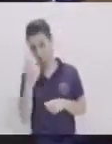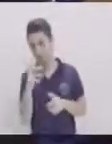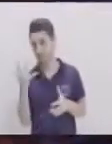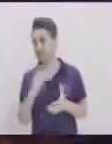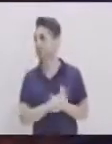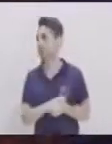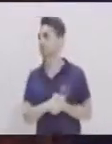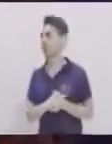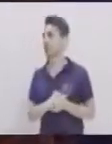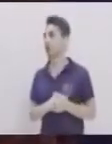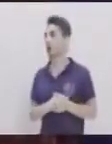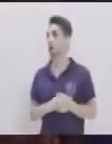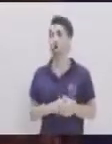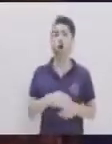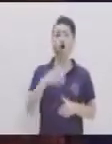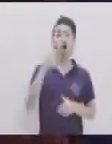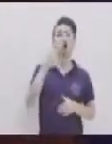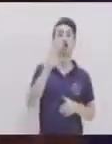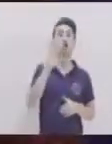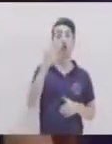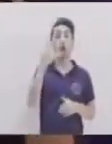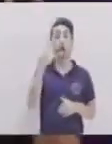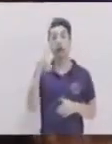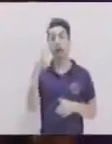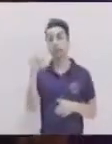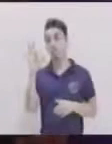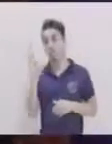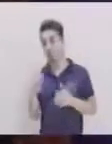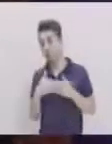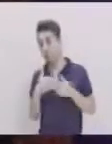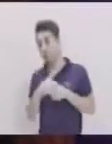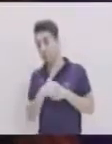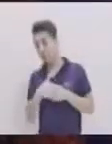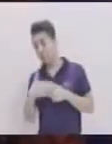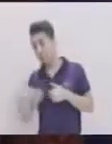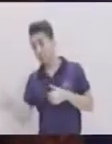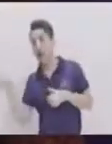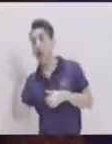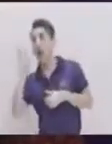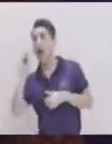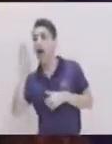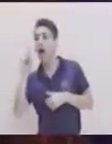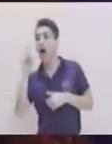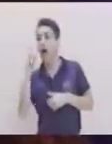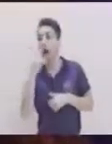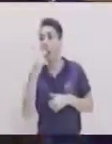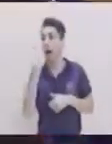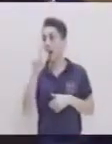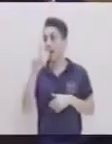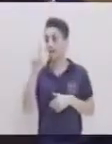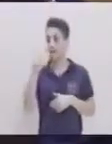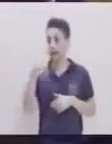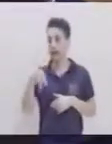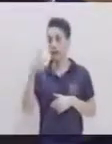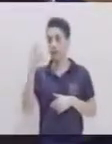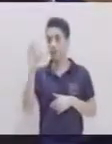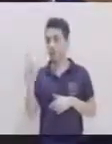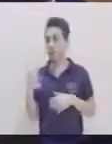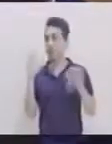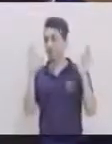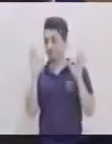siguiente? Rolando se la pasa hablando. ¿Estás listo? Una vez